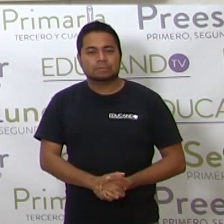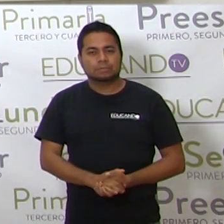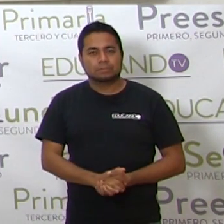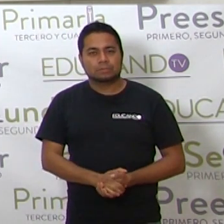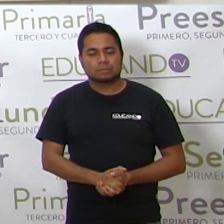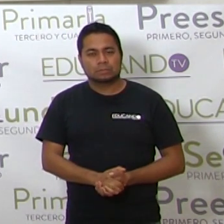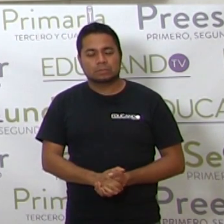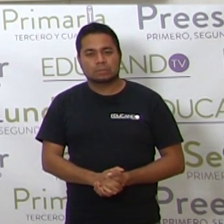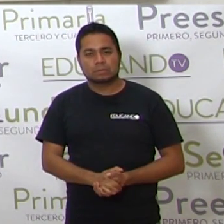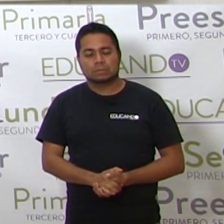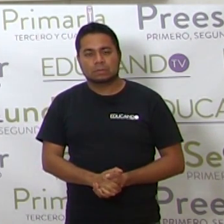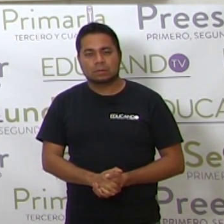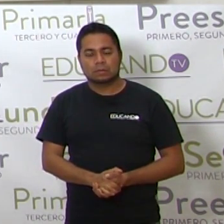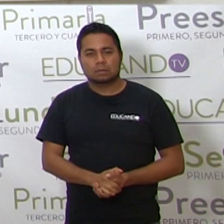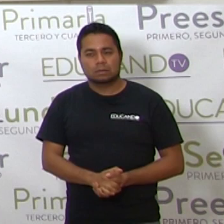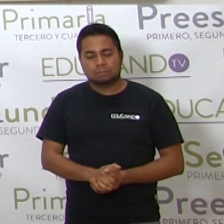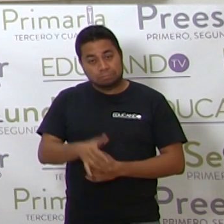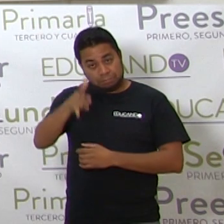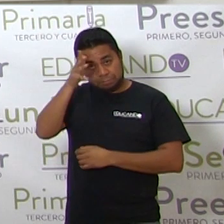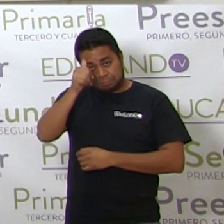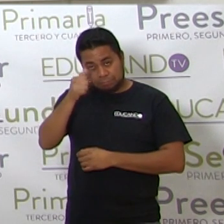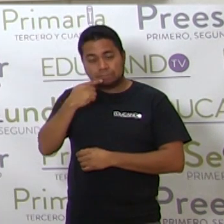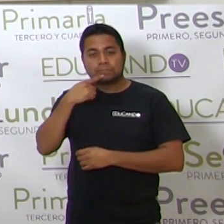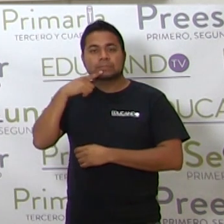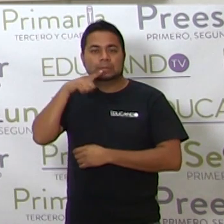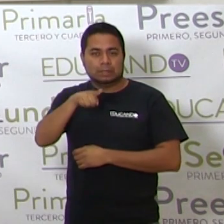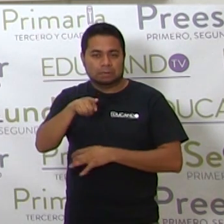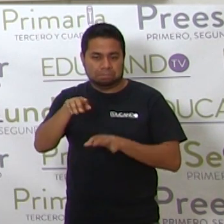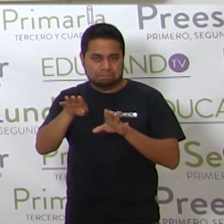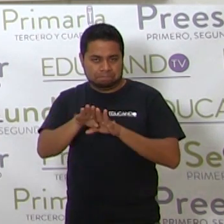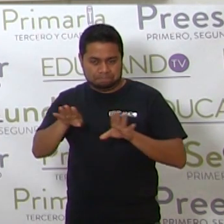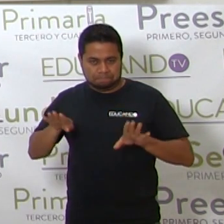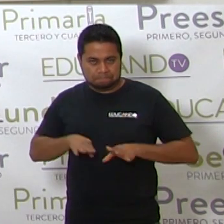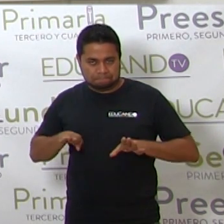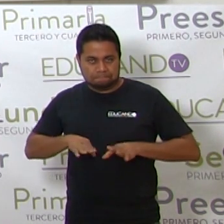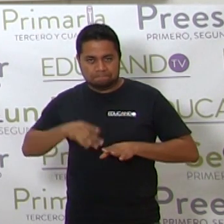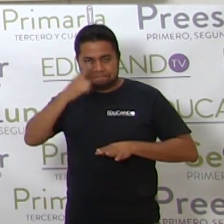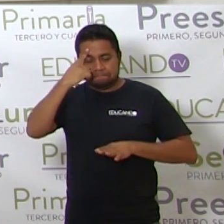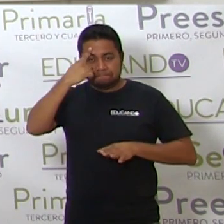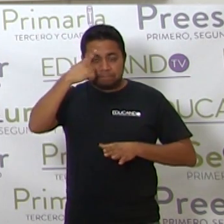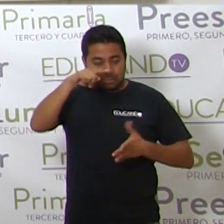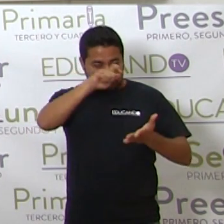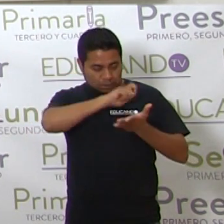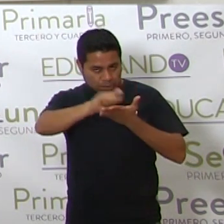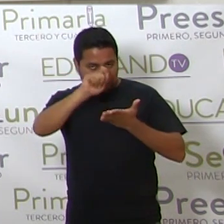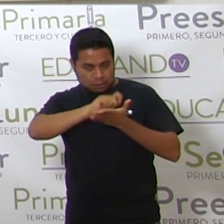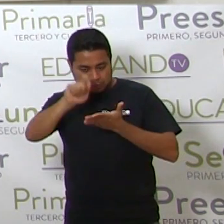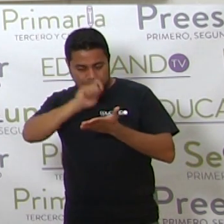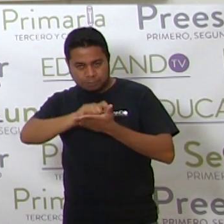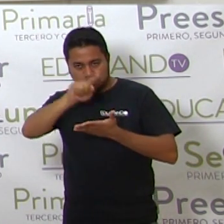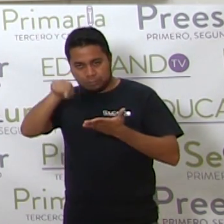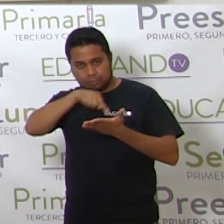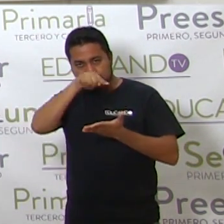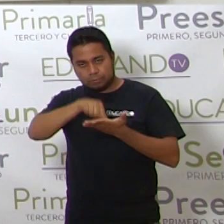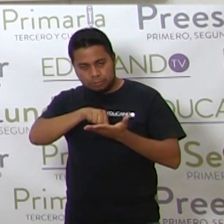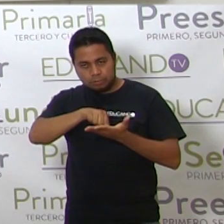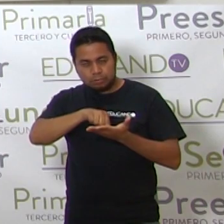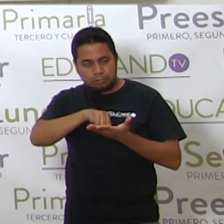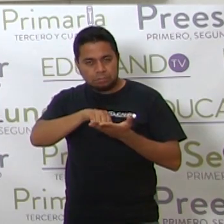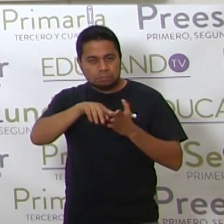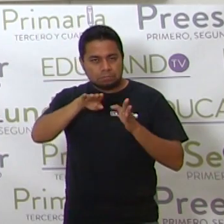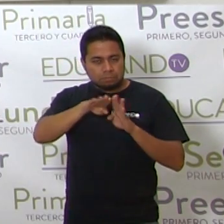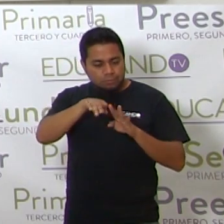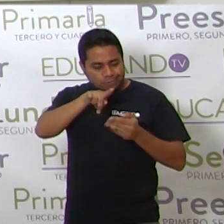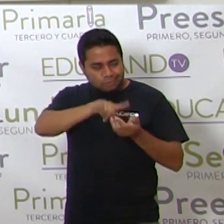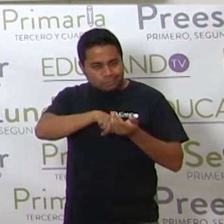importante y definimos que la característica de la escritura del lugar en el nombre del